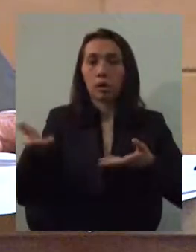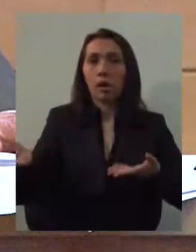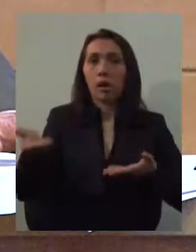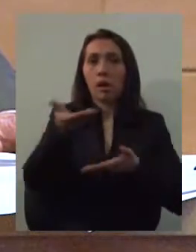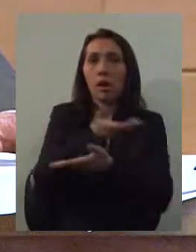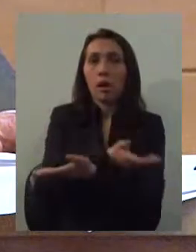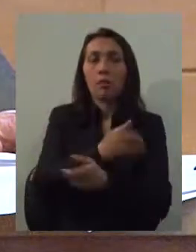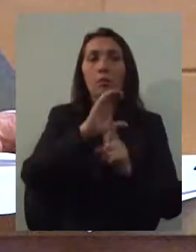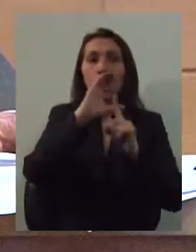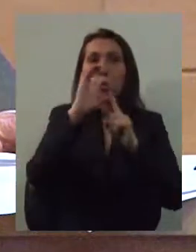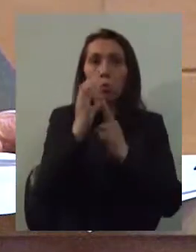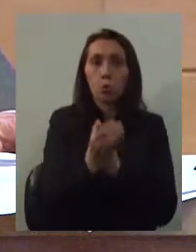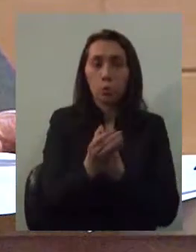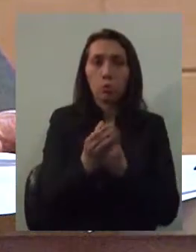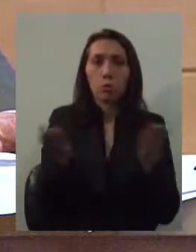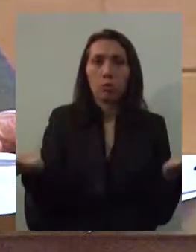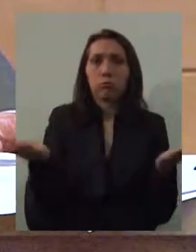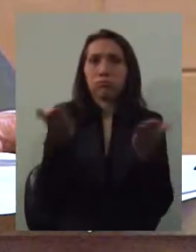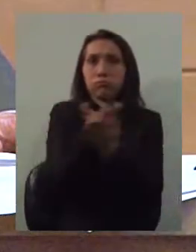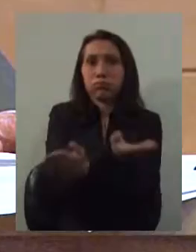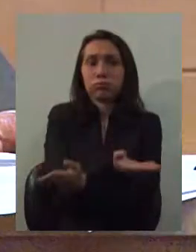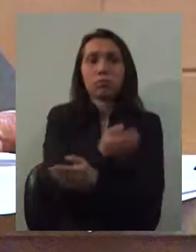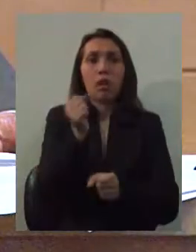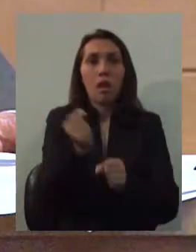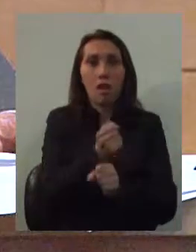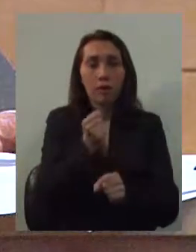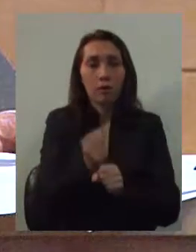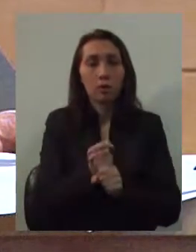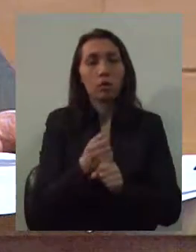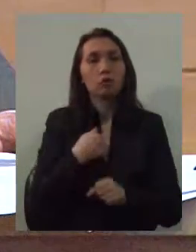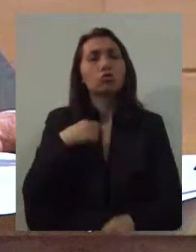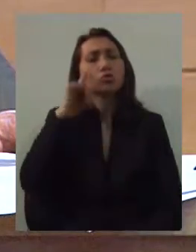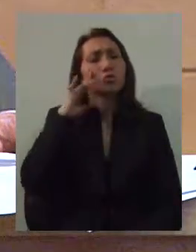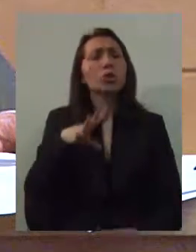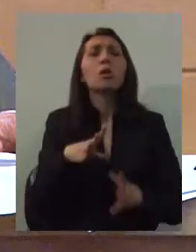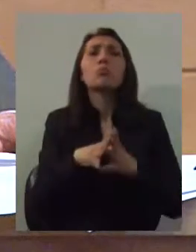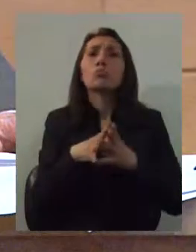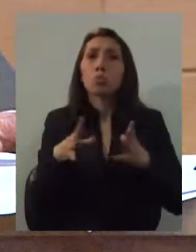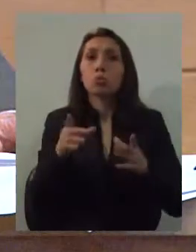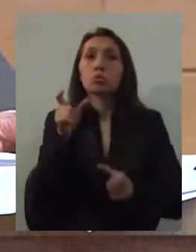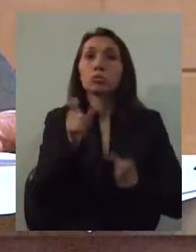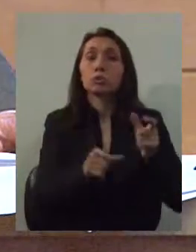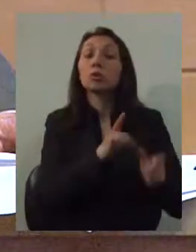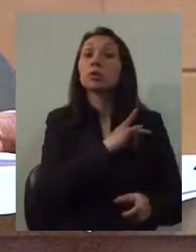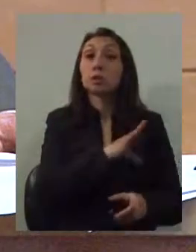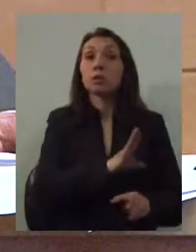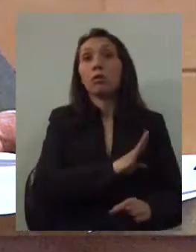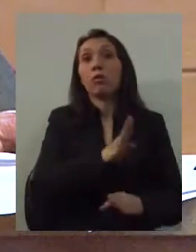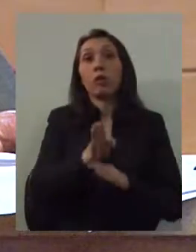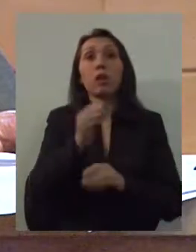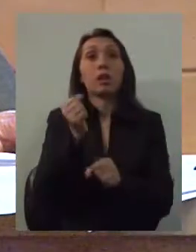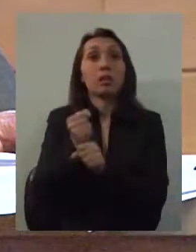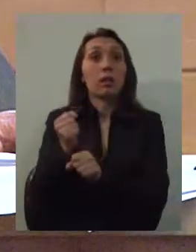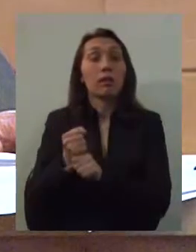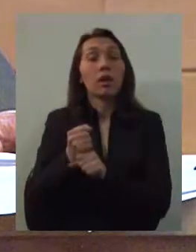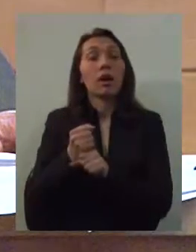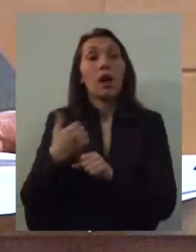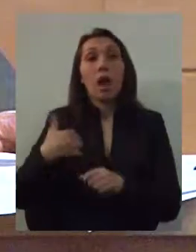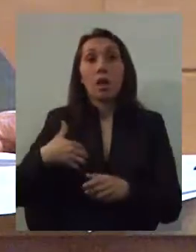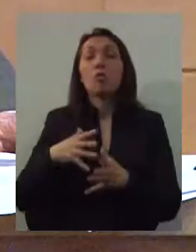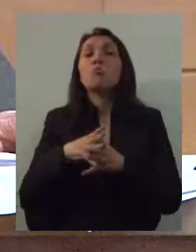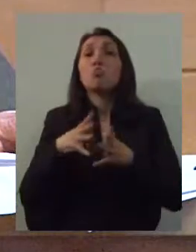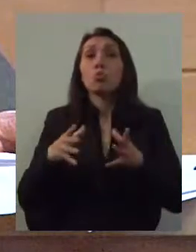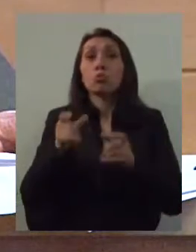intercambio cultural, es un intercambio laboral, y yo sé de muchos chilenos que están laborando en Argentina y de